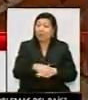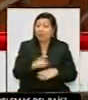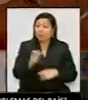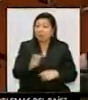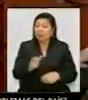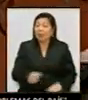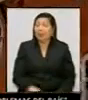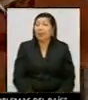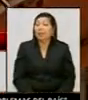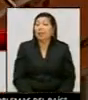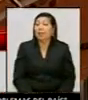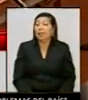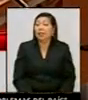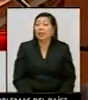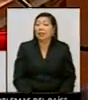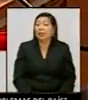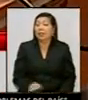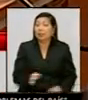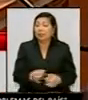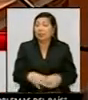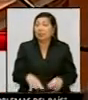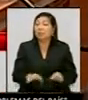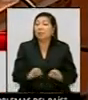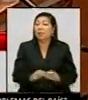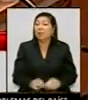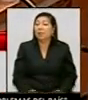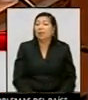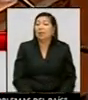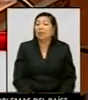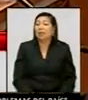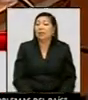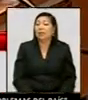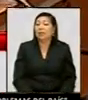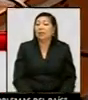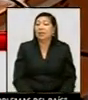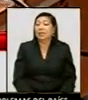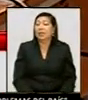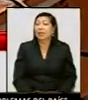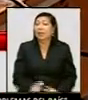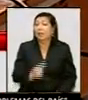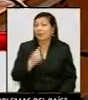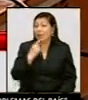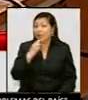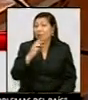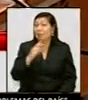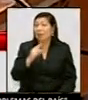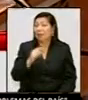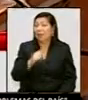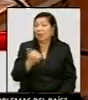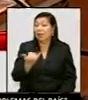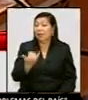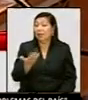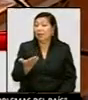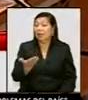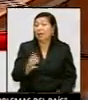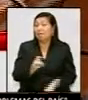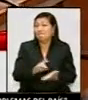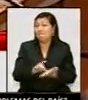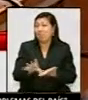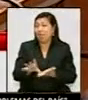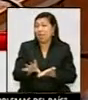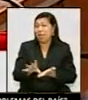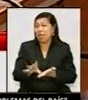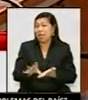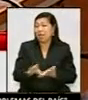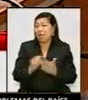hace referencia, y el caso es importante porque, como lo señala el congresista Mantilla, acá lo que ha habido es un despido,